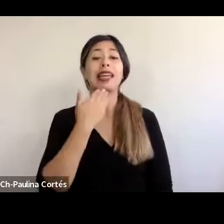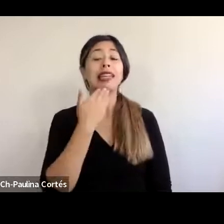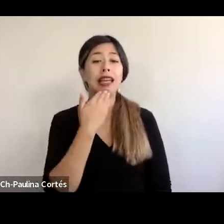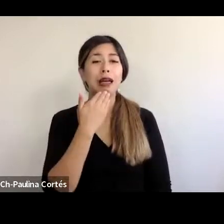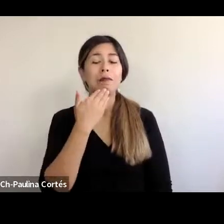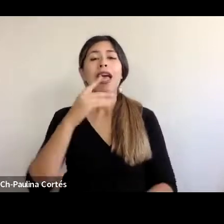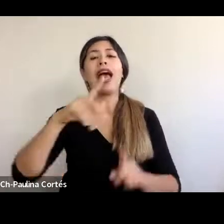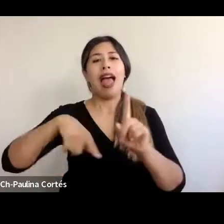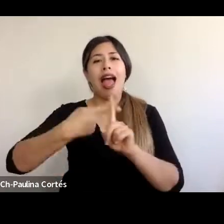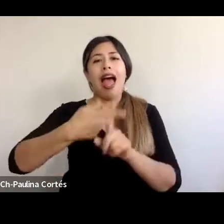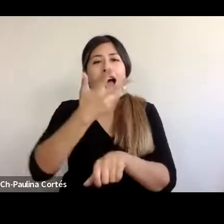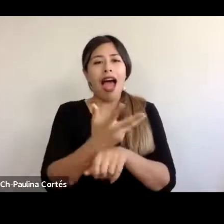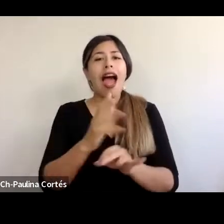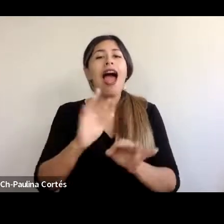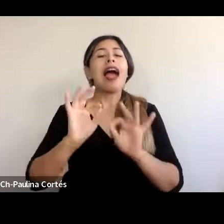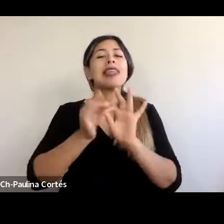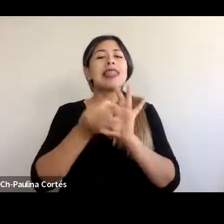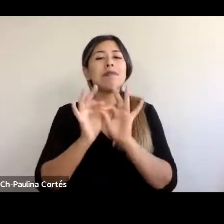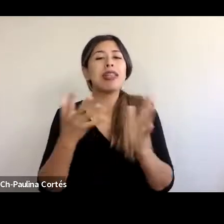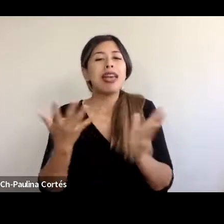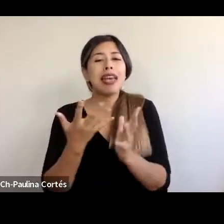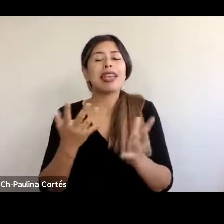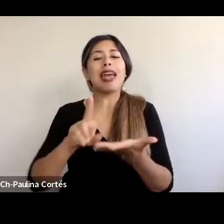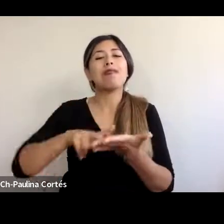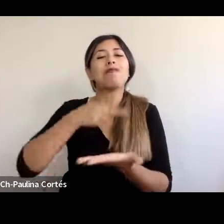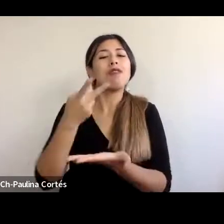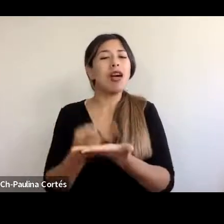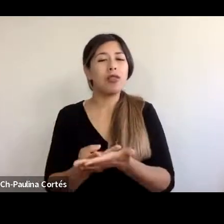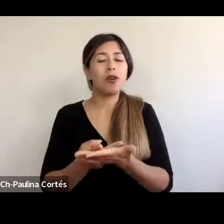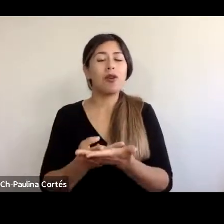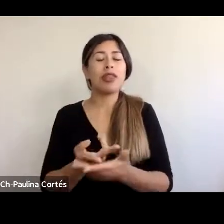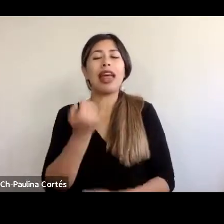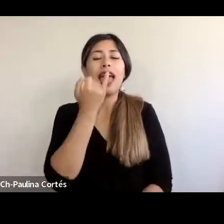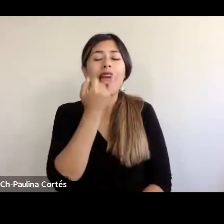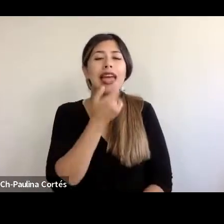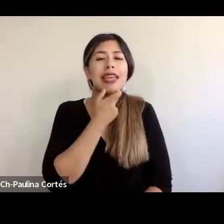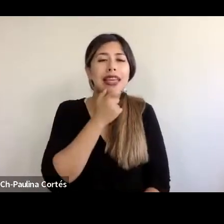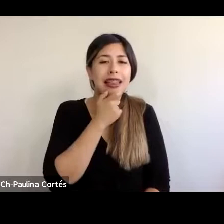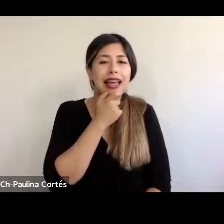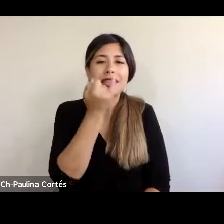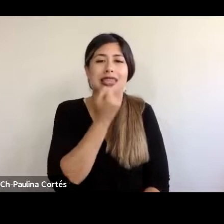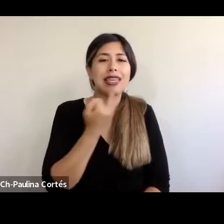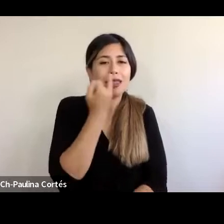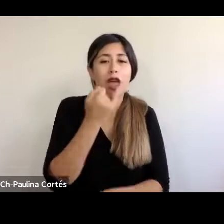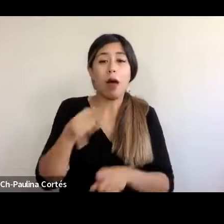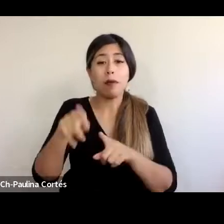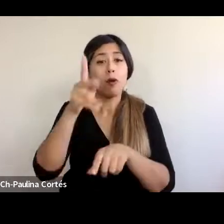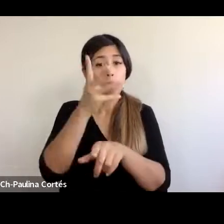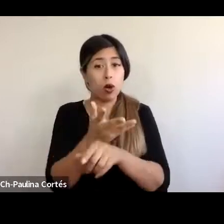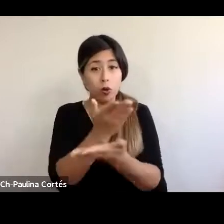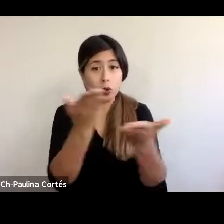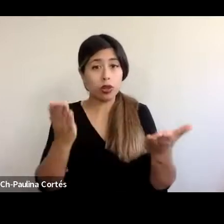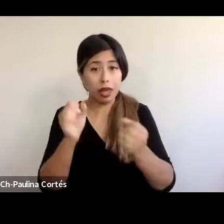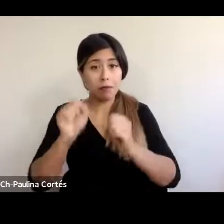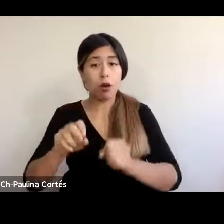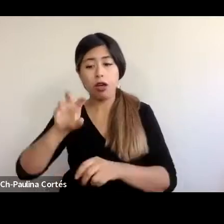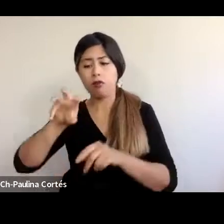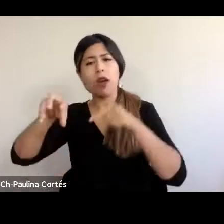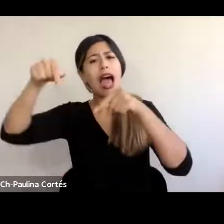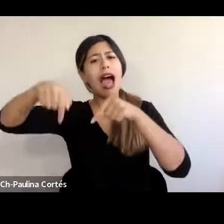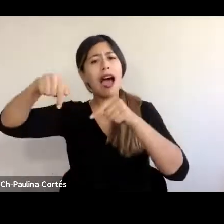tendremos traducción simultánea. Ustedes pueden activar la traducción simultánea. Hay un abajo